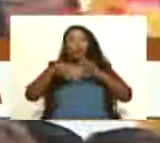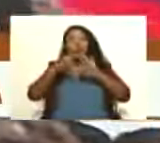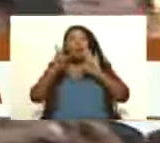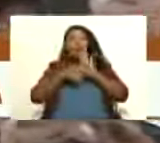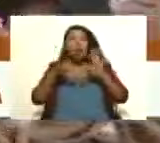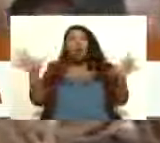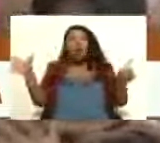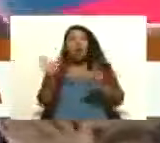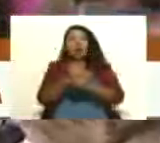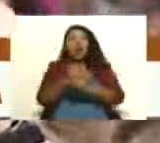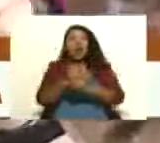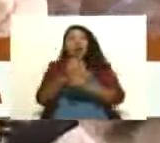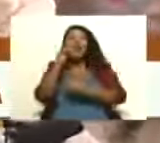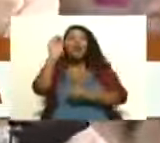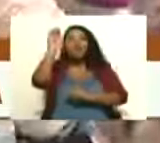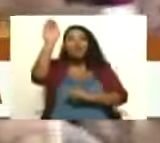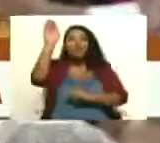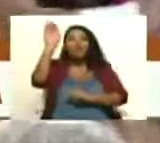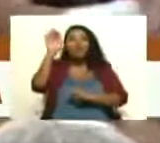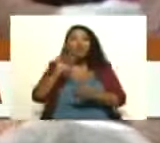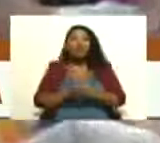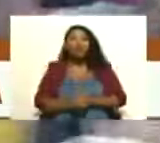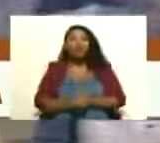conquista del porvenir y de la dicha.